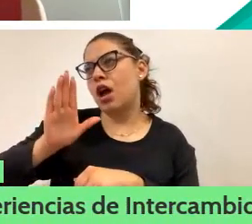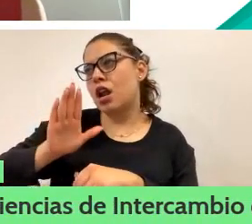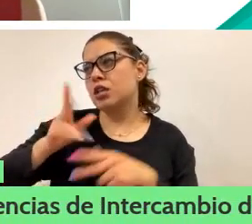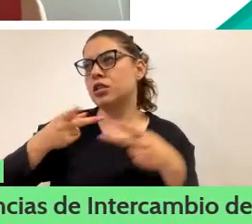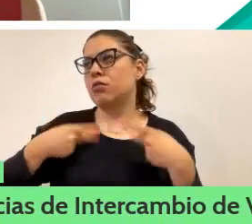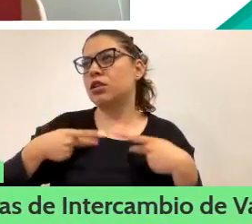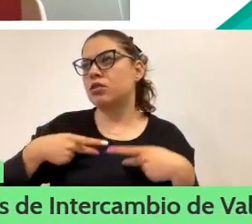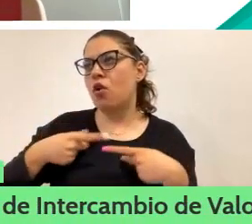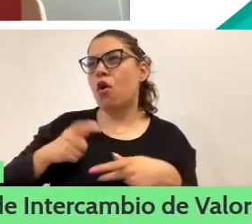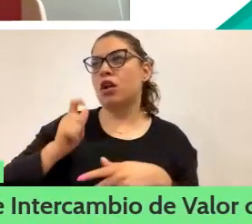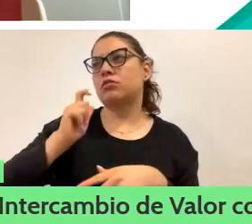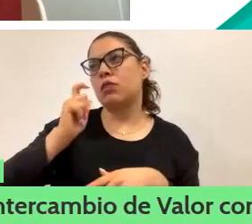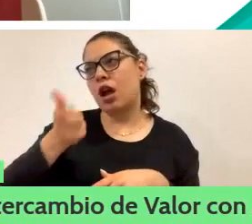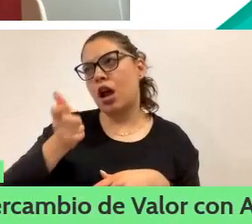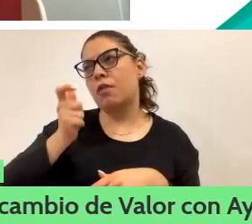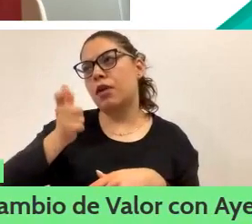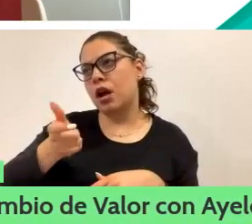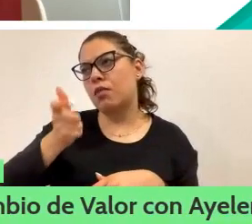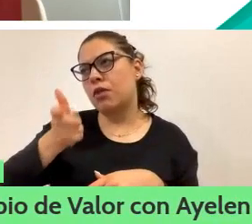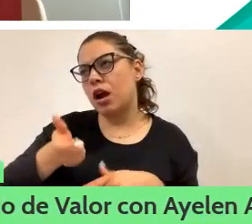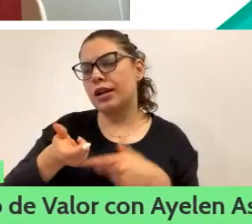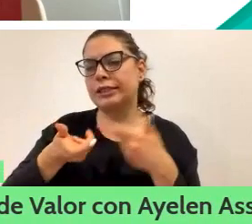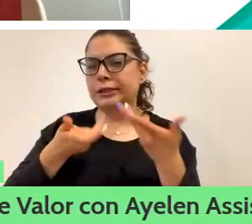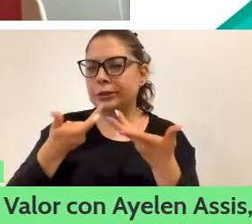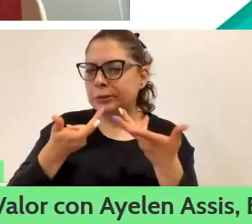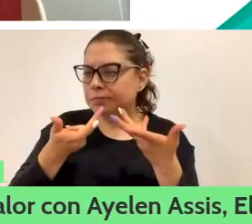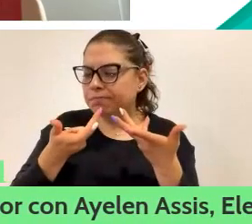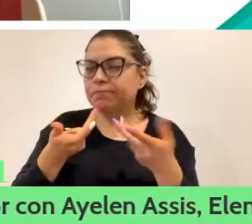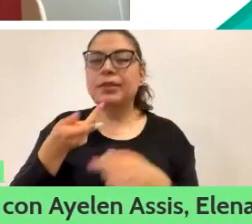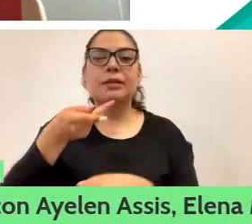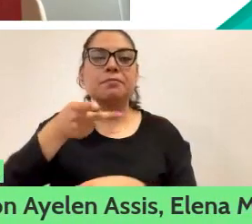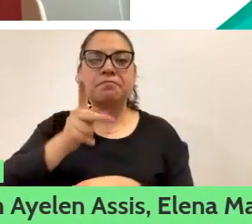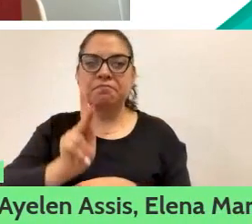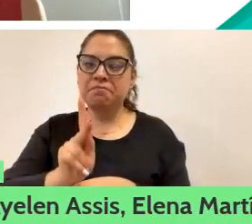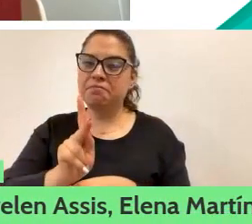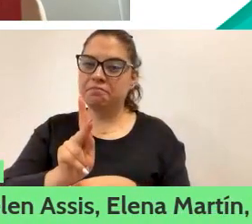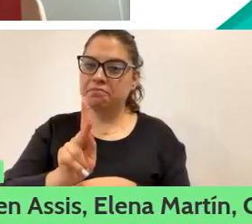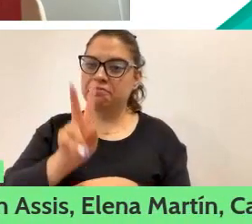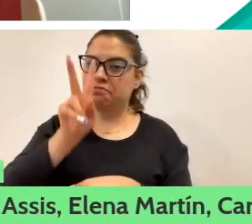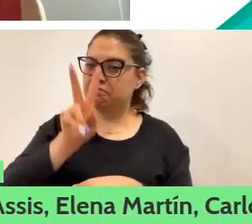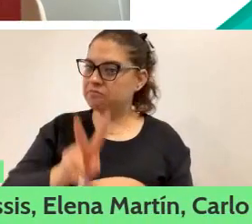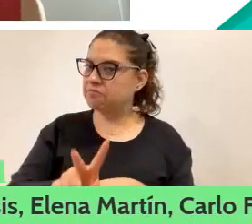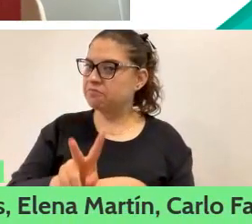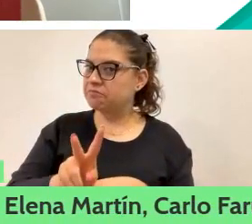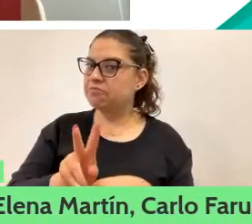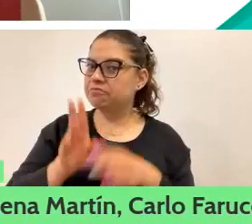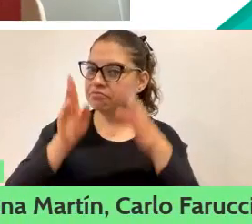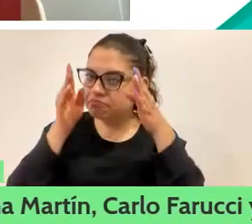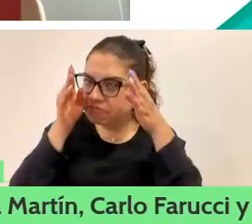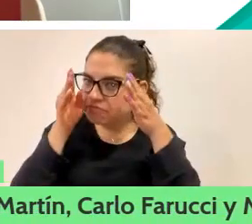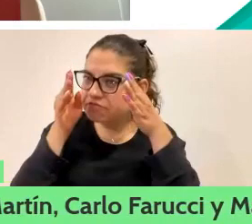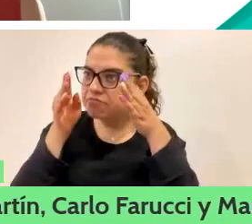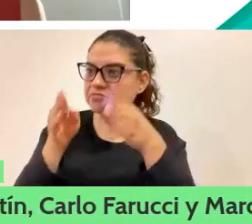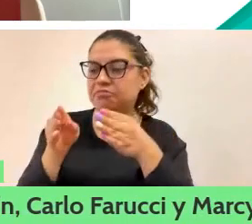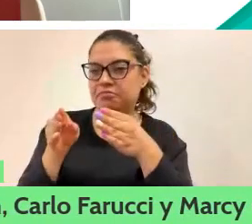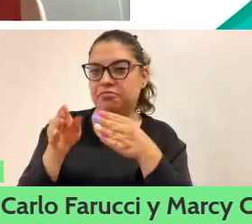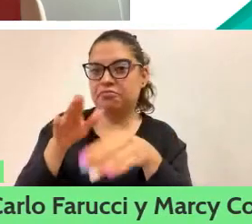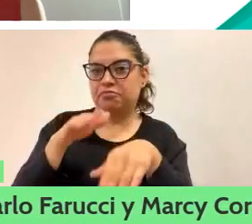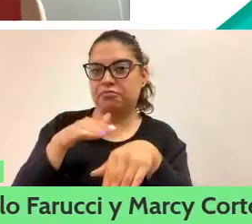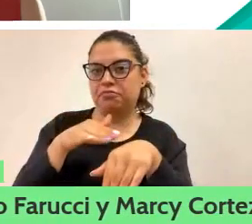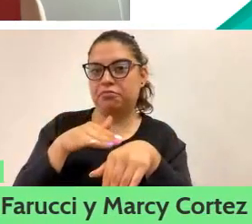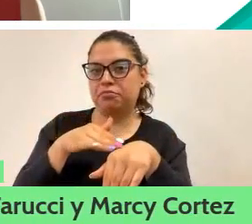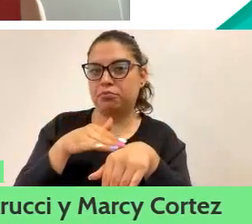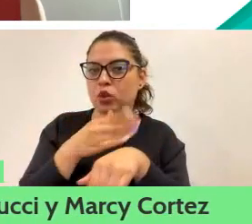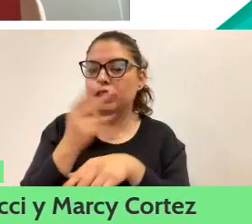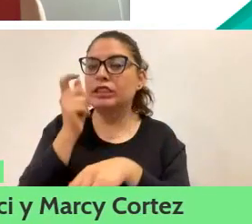me encanta que reciban algo muy concreto que viene de emprendimientos apoyando con comercio justo